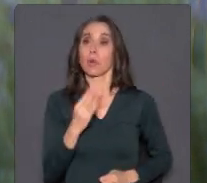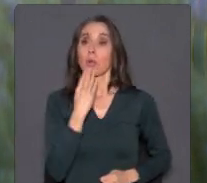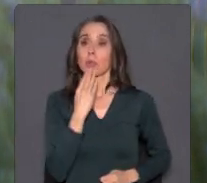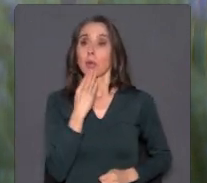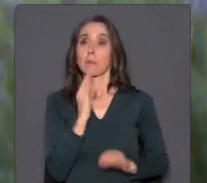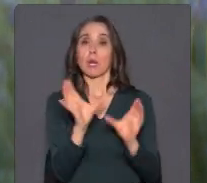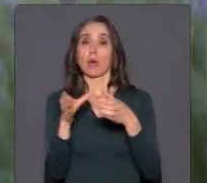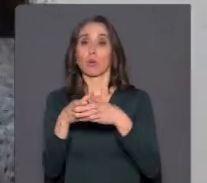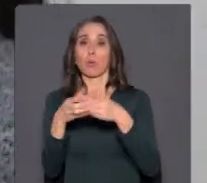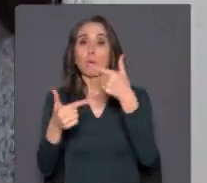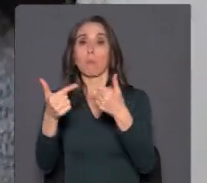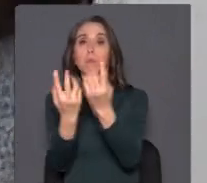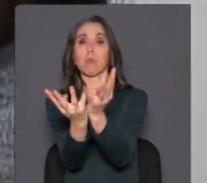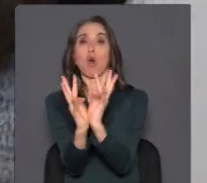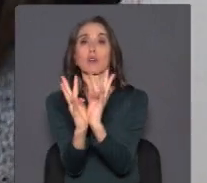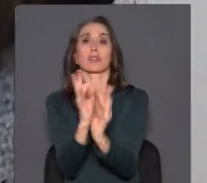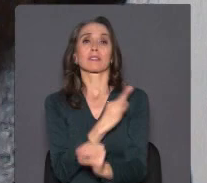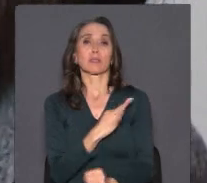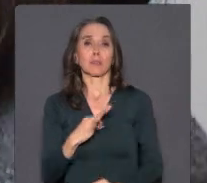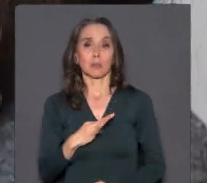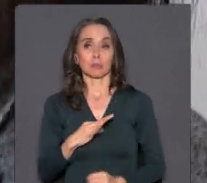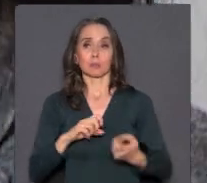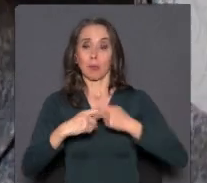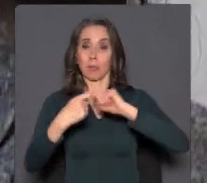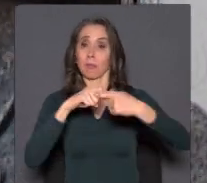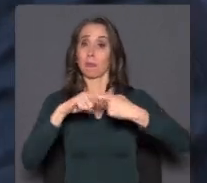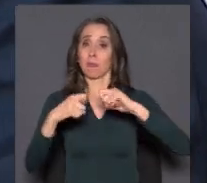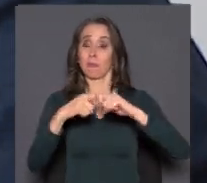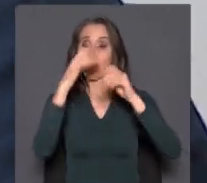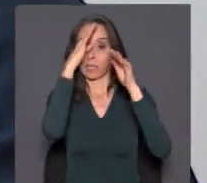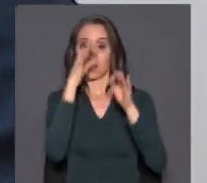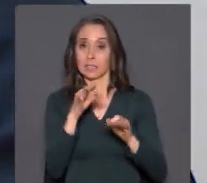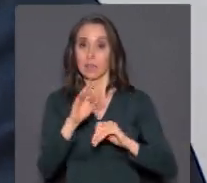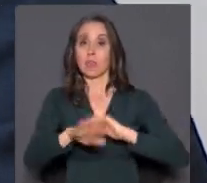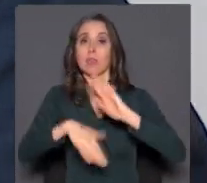comité político. Debate abierto que sería resuelto